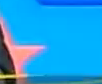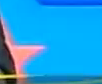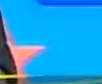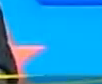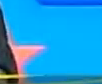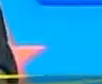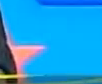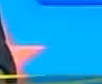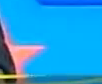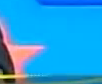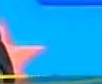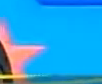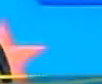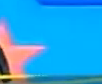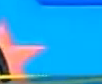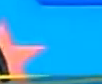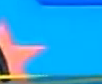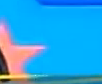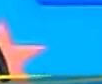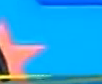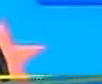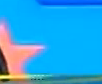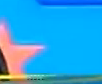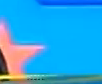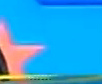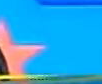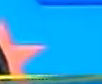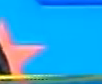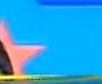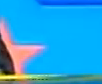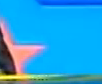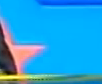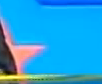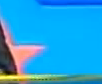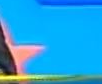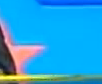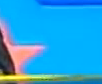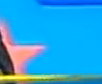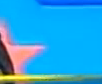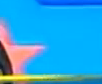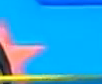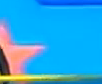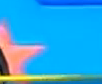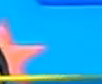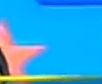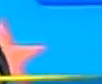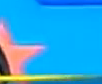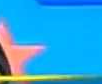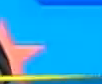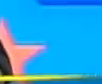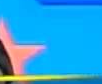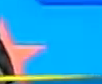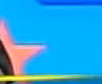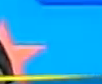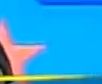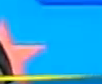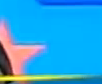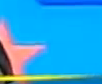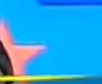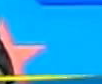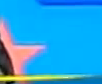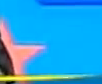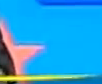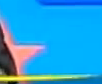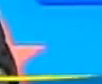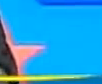y todos. Leyes para la cultura como la ley de teatro, leyes para la recreación como la ley de ciclismo urbano, leyes para